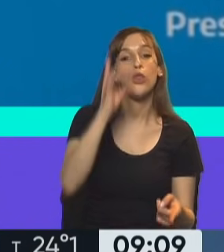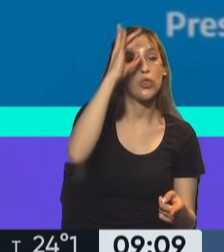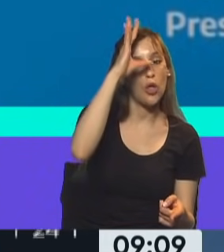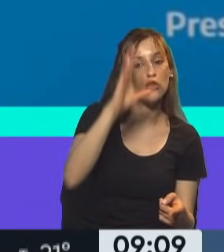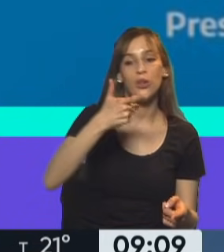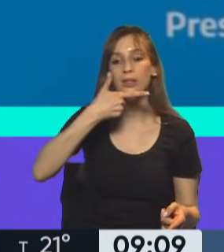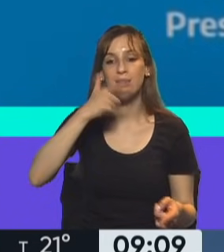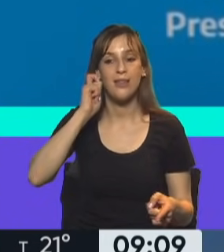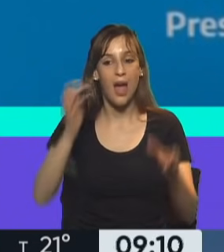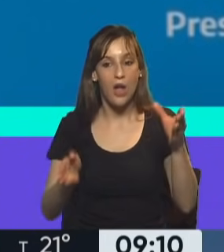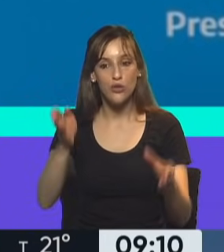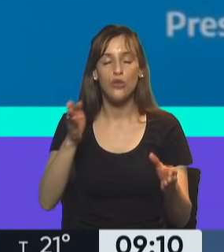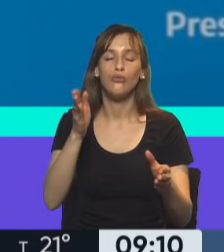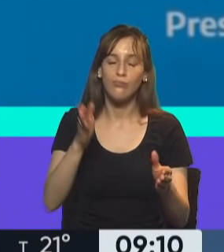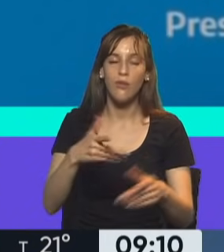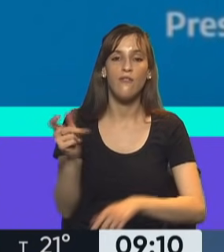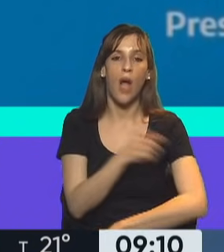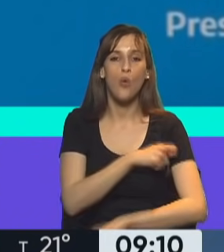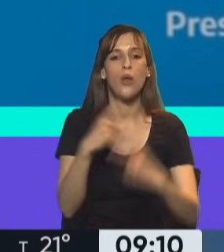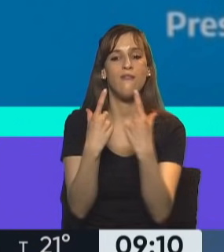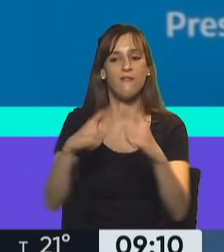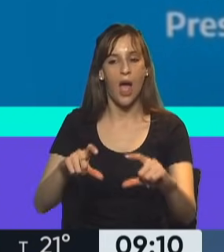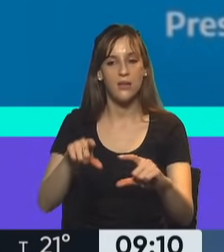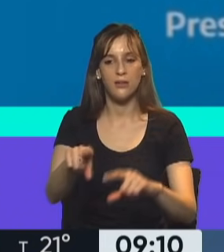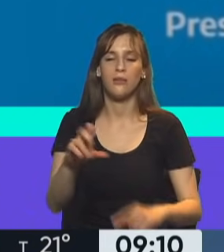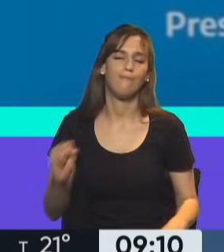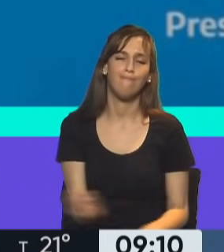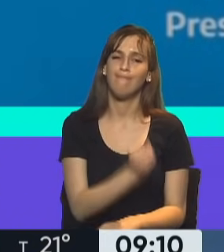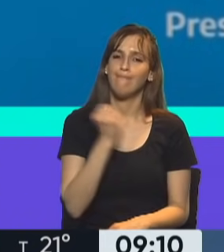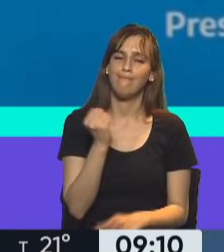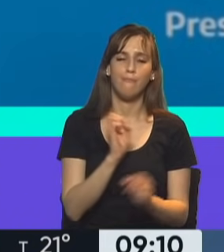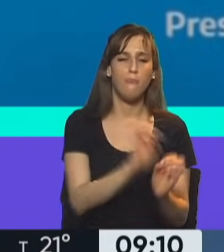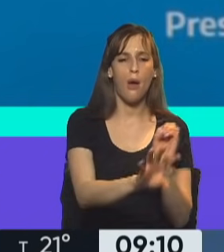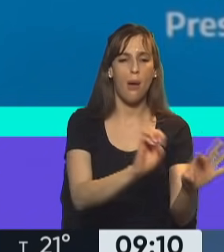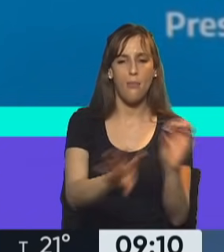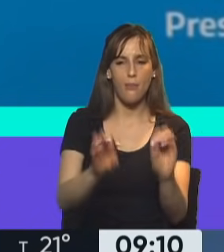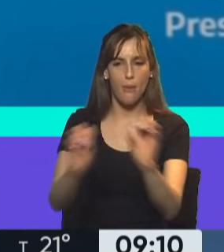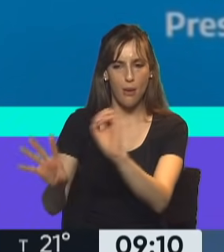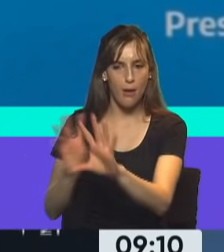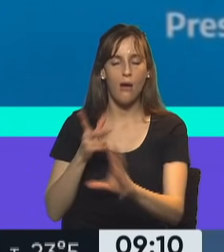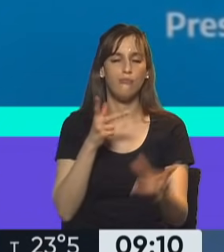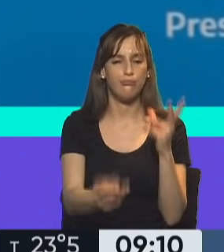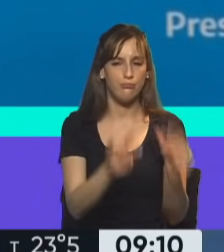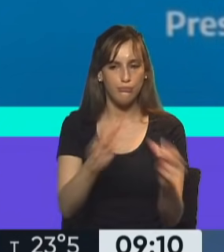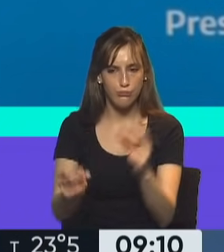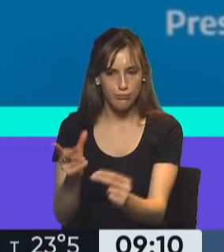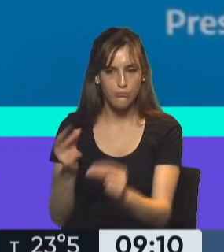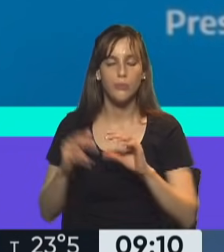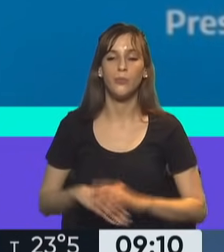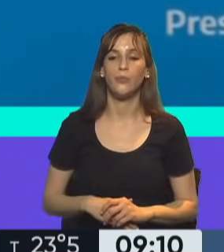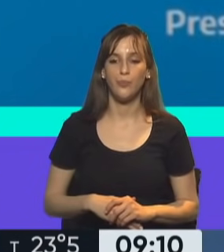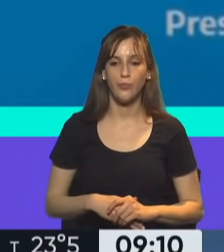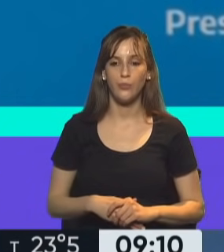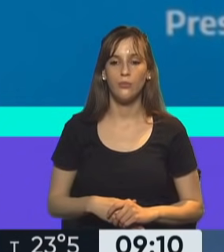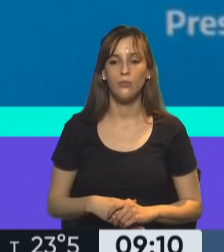vacuna de Pfizer, que están disponibles, se están distribuyendo y se está avanzando en cada una de las jurisdicciones. La